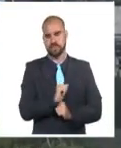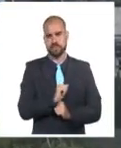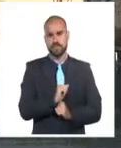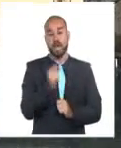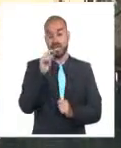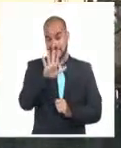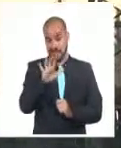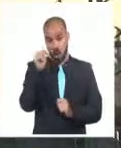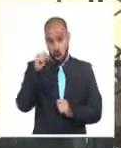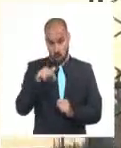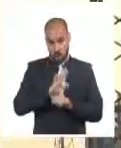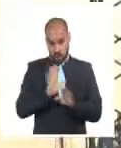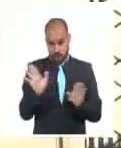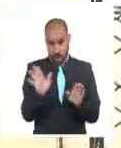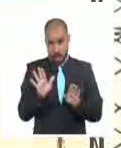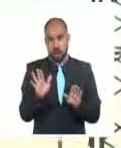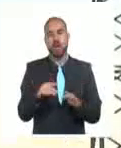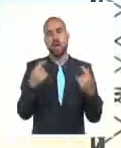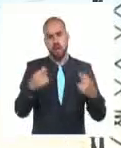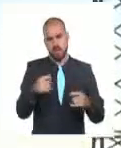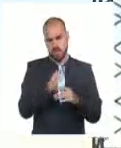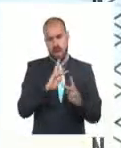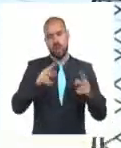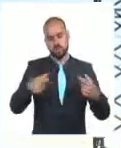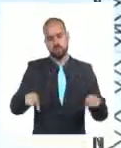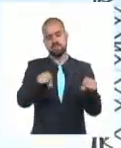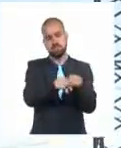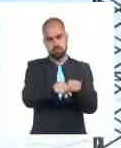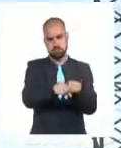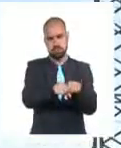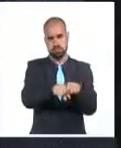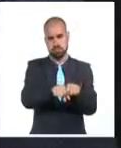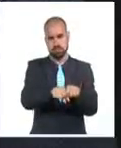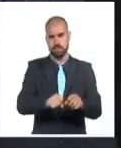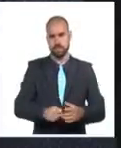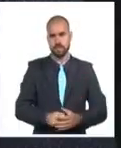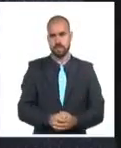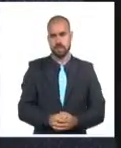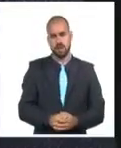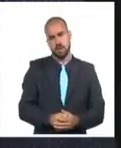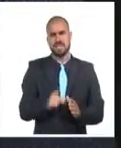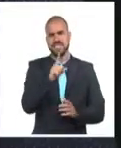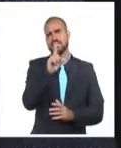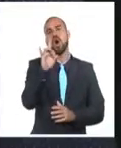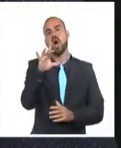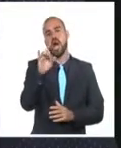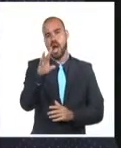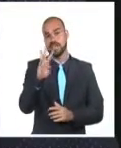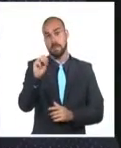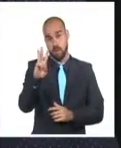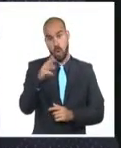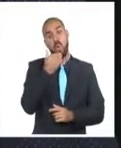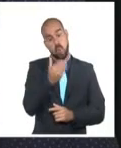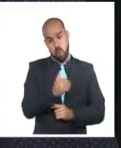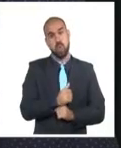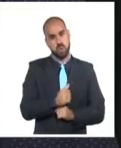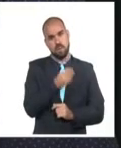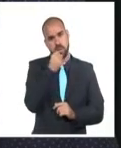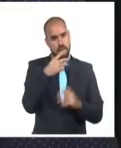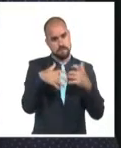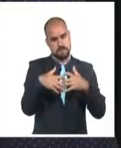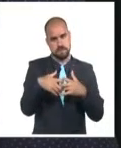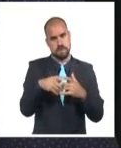hoy debe estar incorporada al sistema eléctrico, que aporta 115 megawatts, que es una potencia realmente importante que se debe